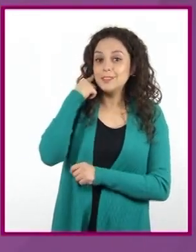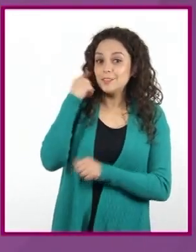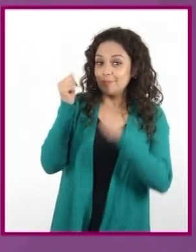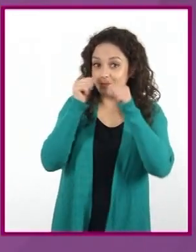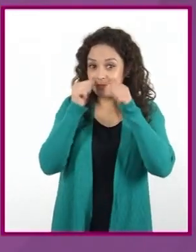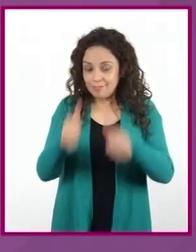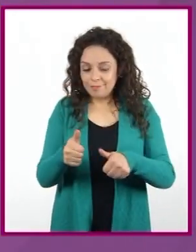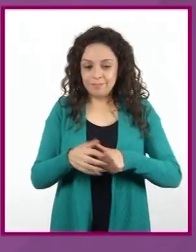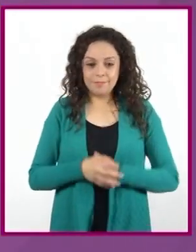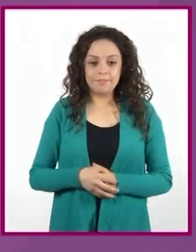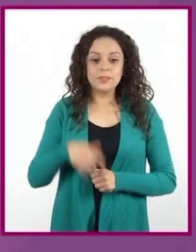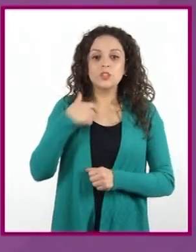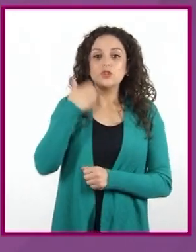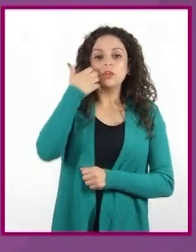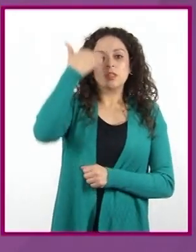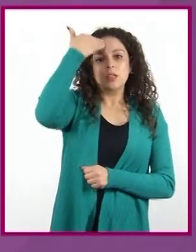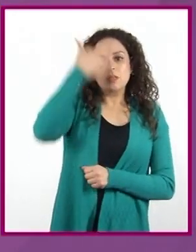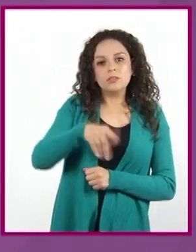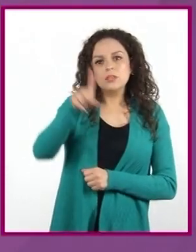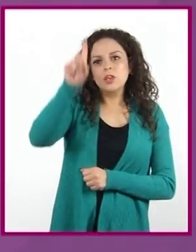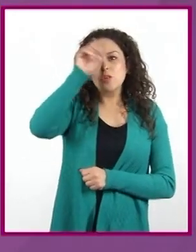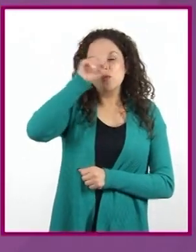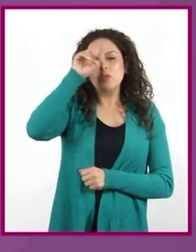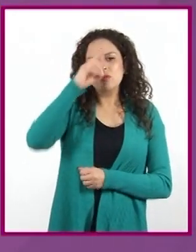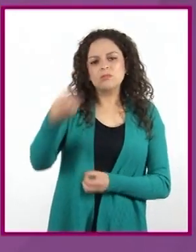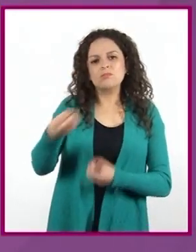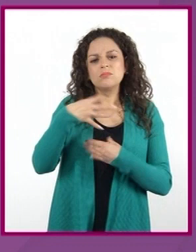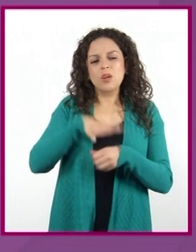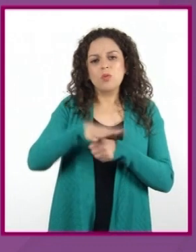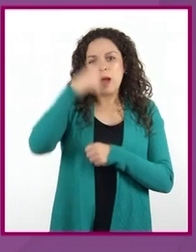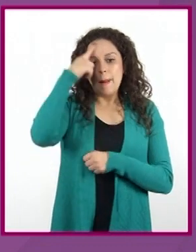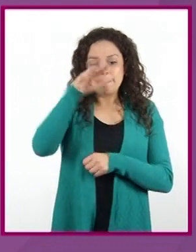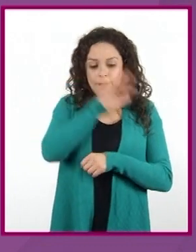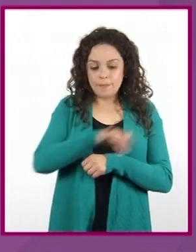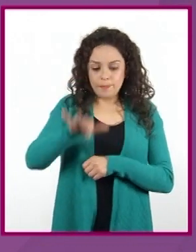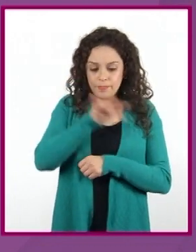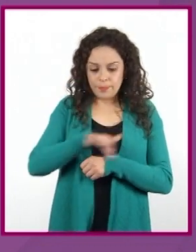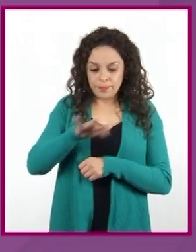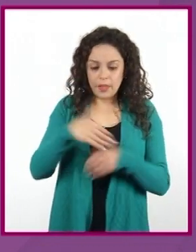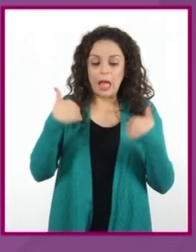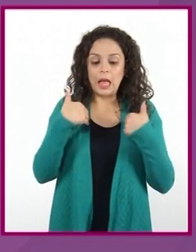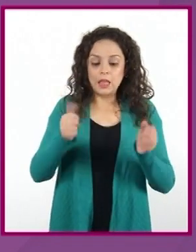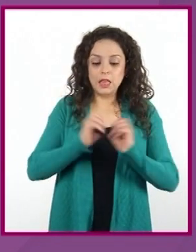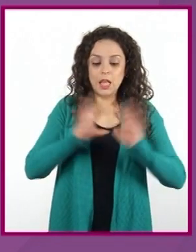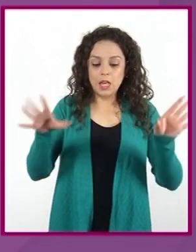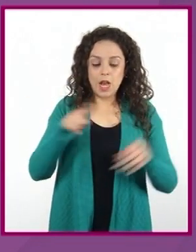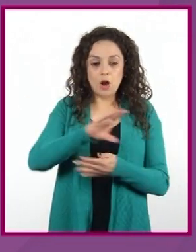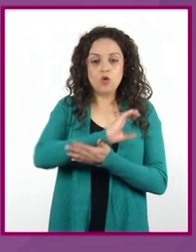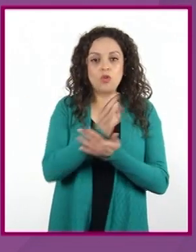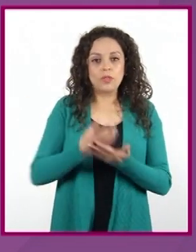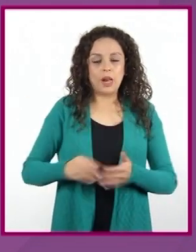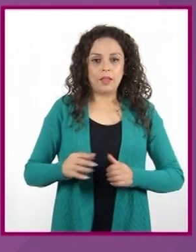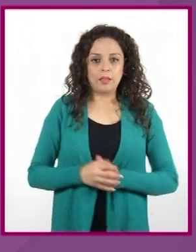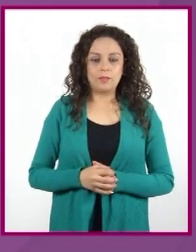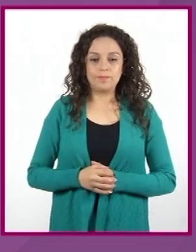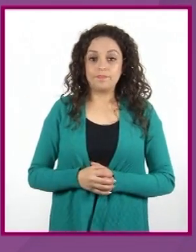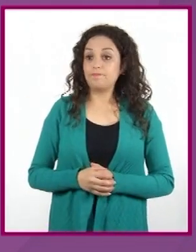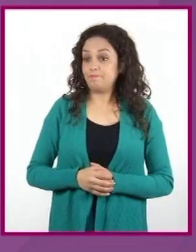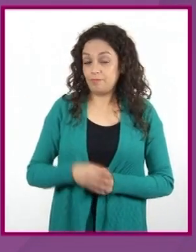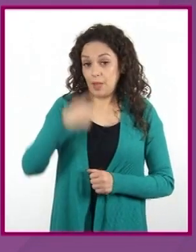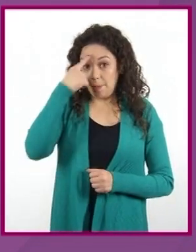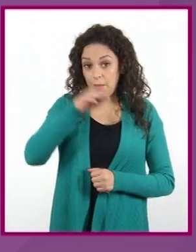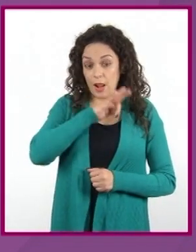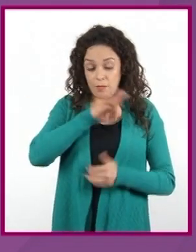interesa saber, ¿qué consejos nos puede dar para leer e interpretar de forma correcta los contratos? Para poder interpretar de